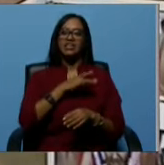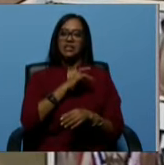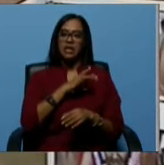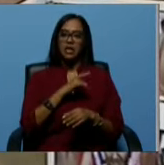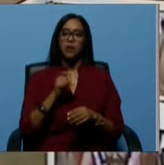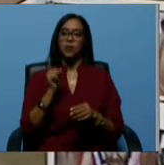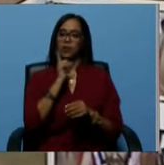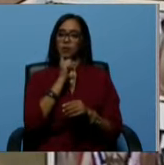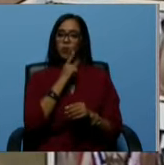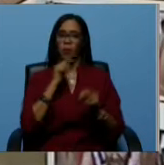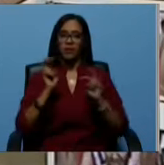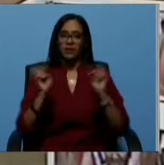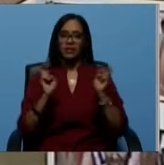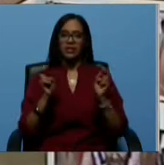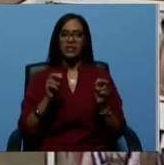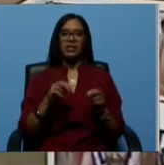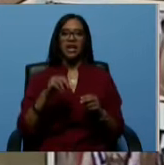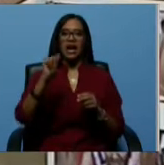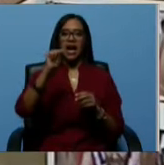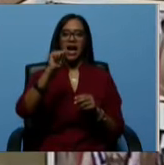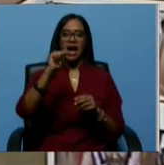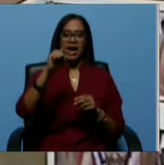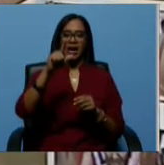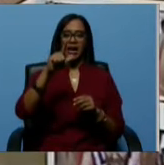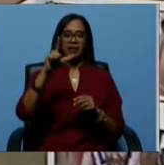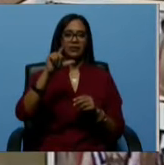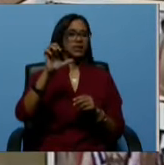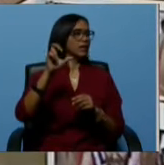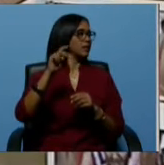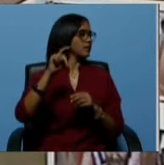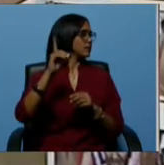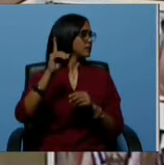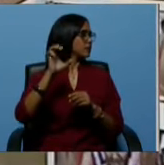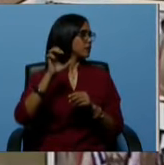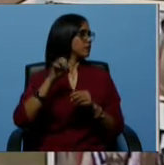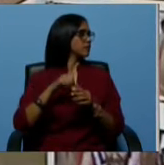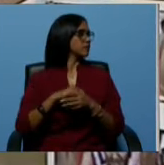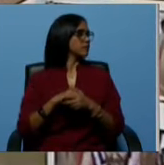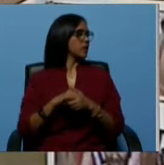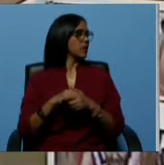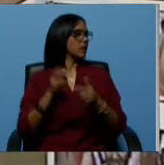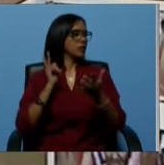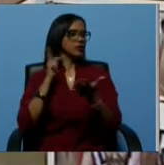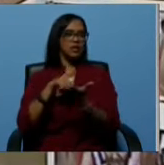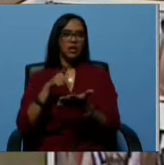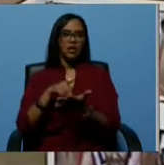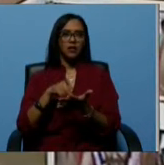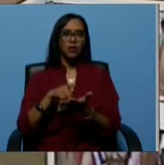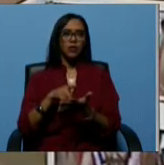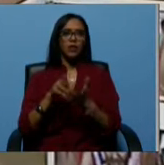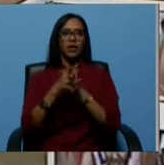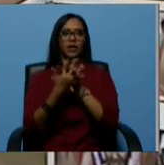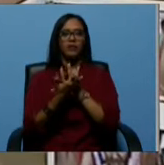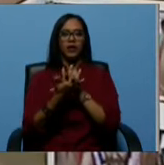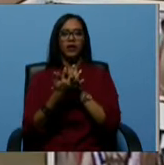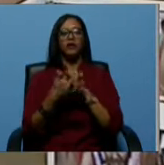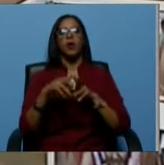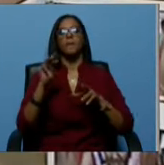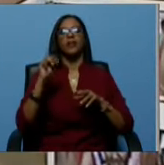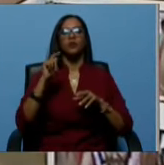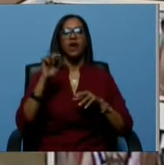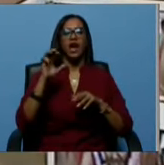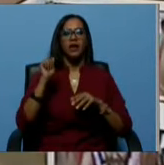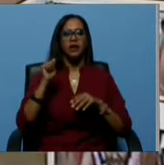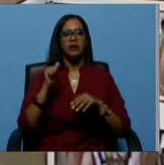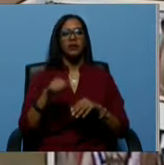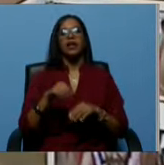llamado de Salvador Allende a la juventud. Enrique llegó a vivir en Santiago, en el barrio de Matucana, en casa de